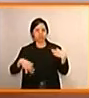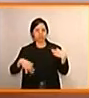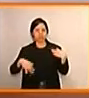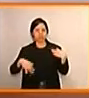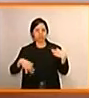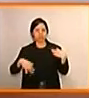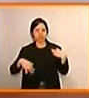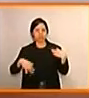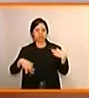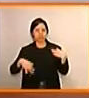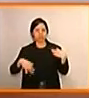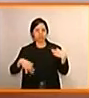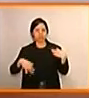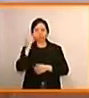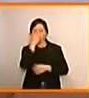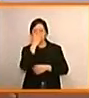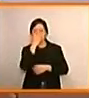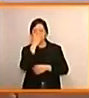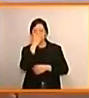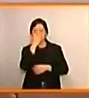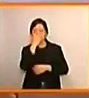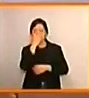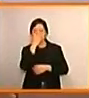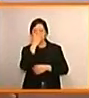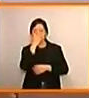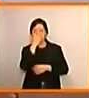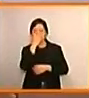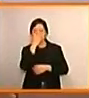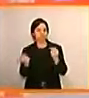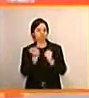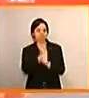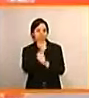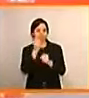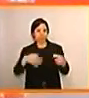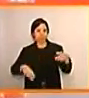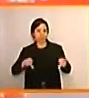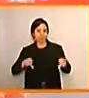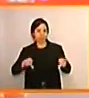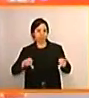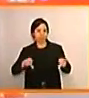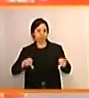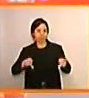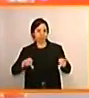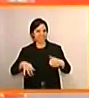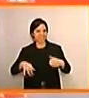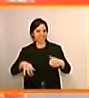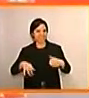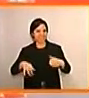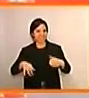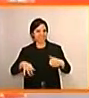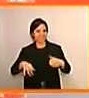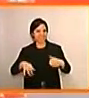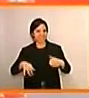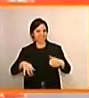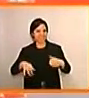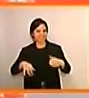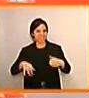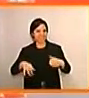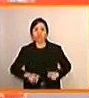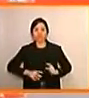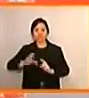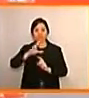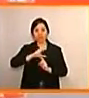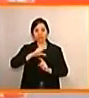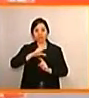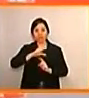felicidades. Me despido en esta linda tarde esperando que hayan sido muchos los felices ganadores. Y recuerda que el Loto te cambia la vida cada